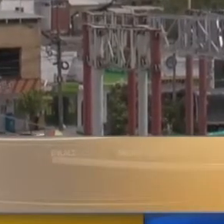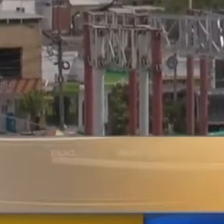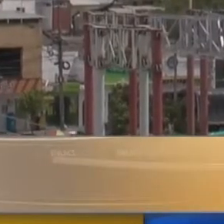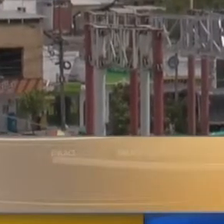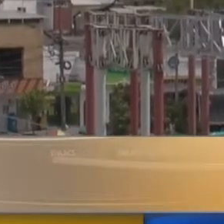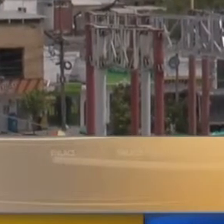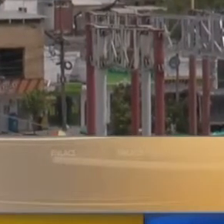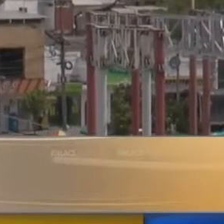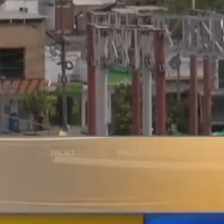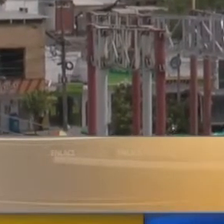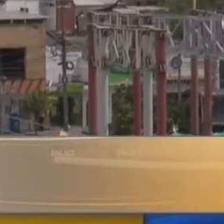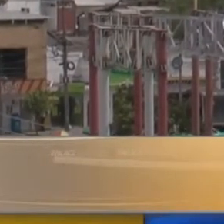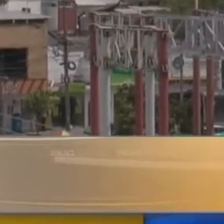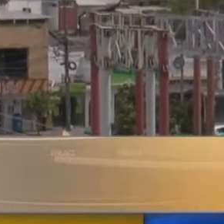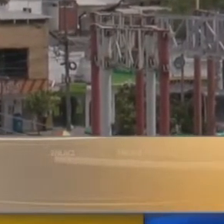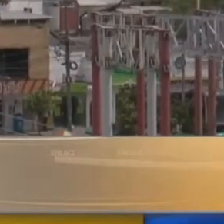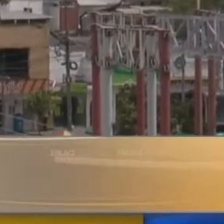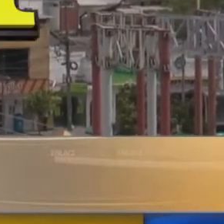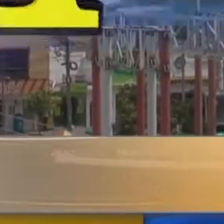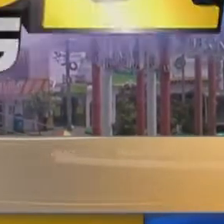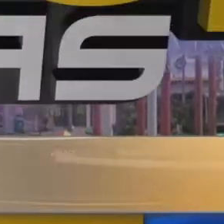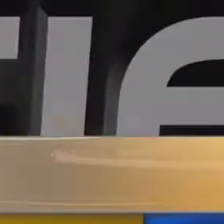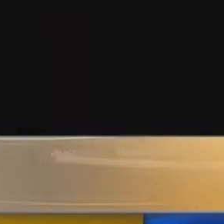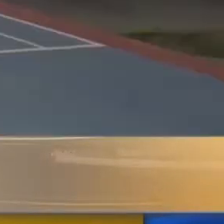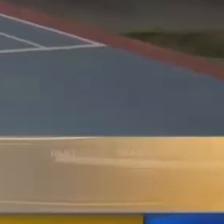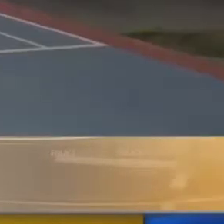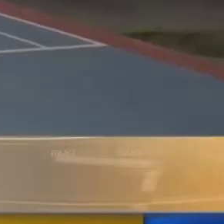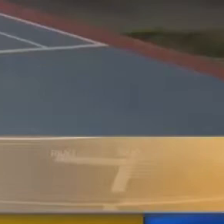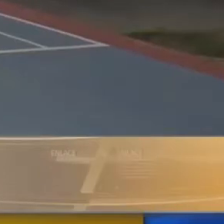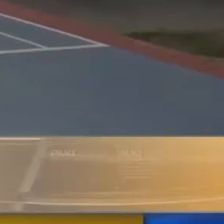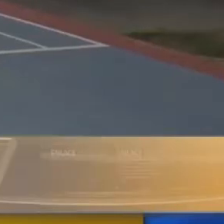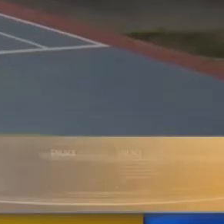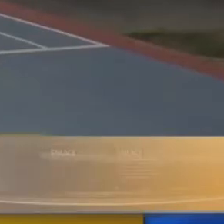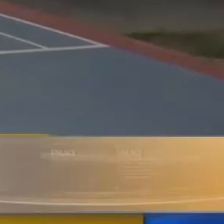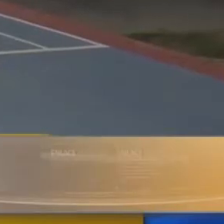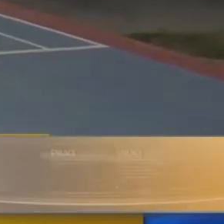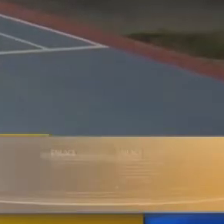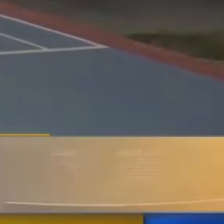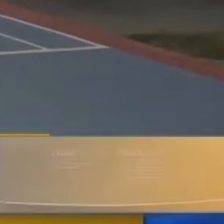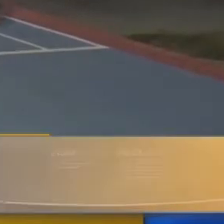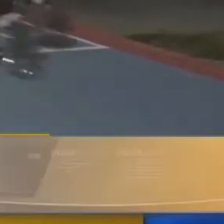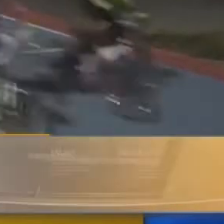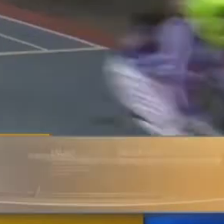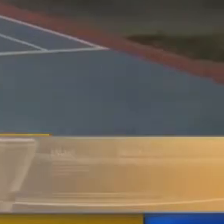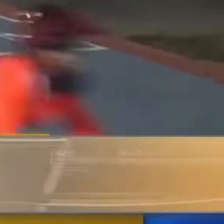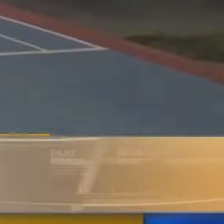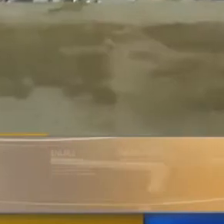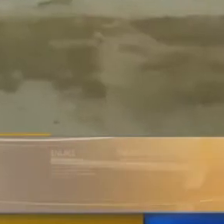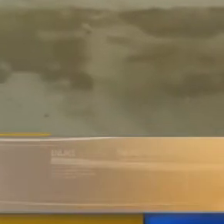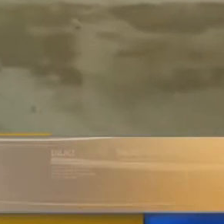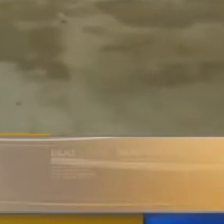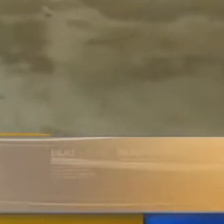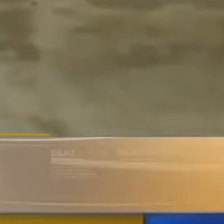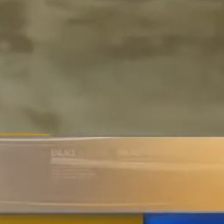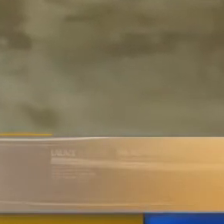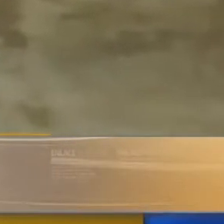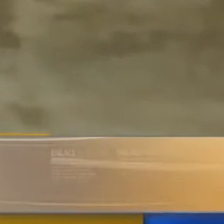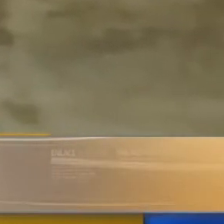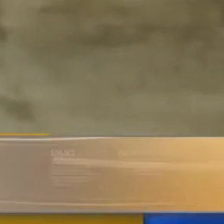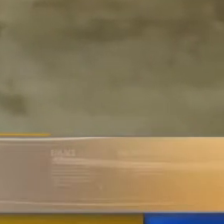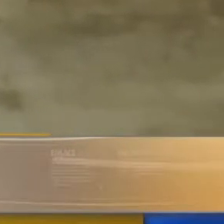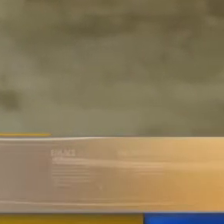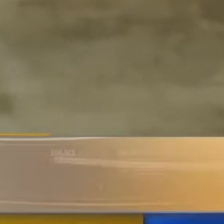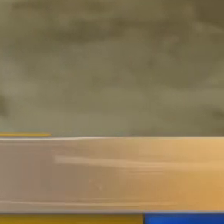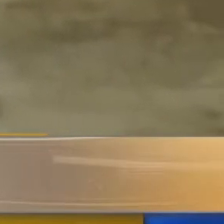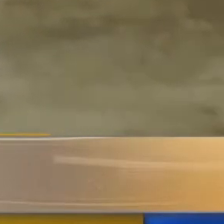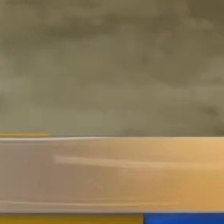paralizadas. Ampliación de la información en minutos en Enlace Noticias. En los deportes, Club Cacique de BMX se prepara para válida municipal este sábado 15